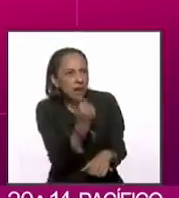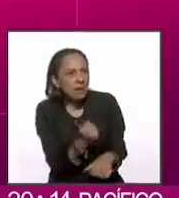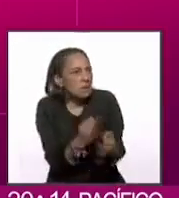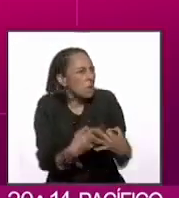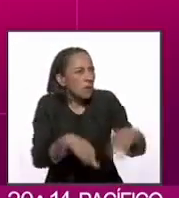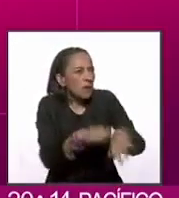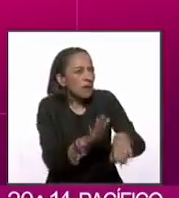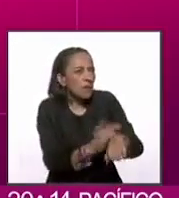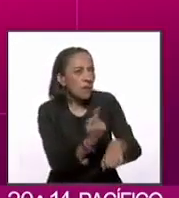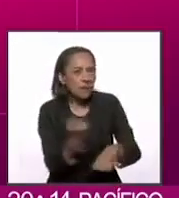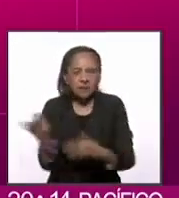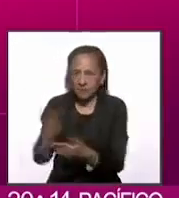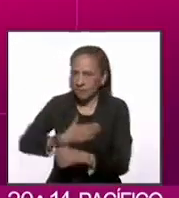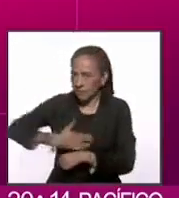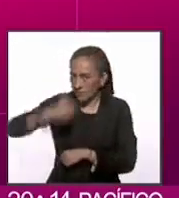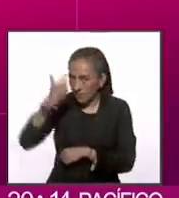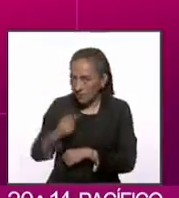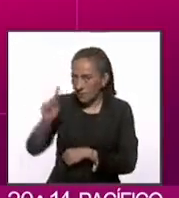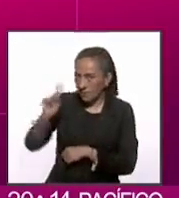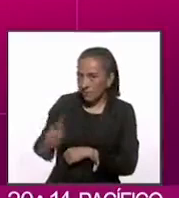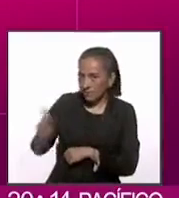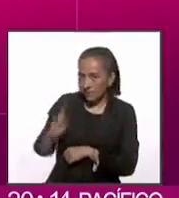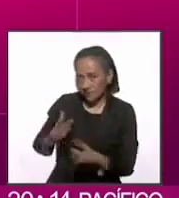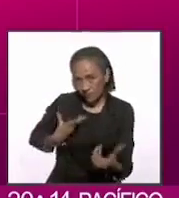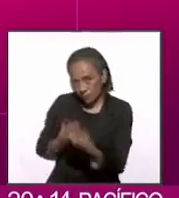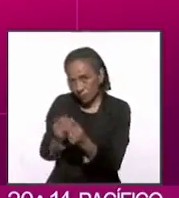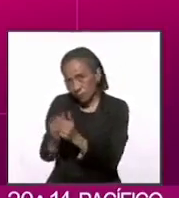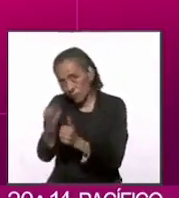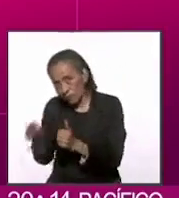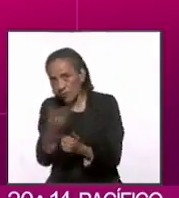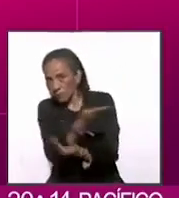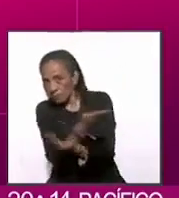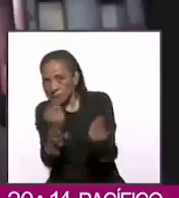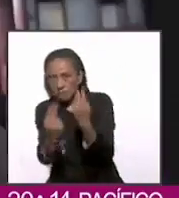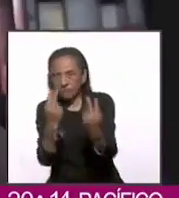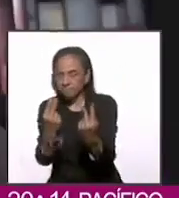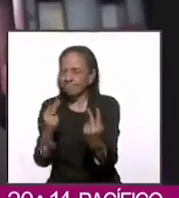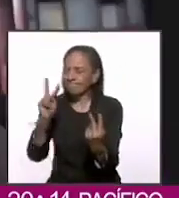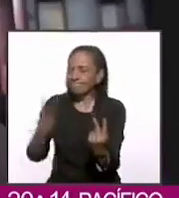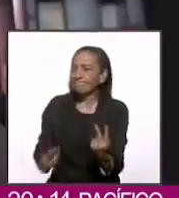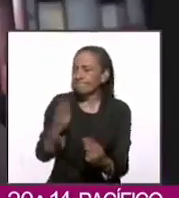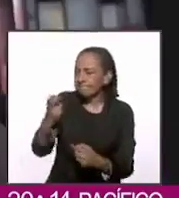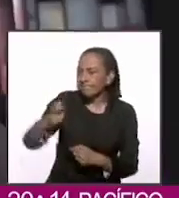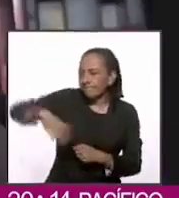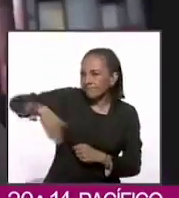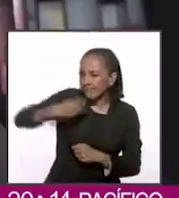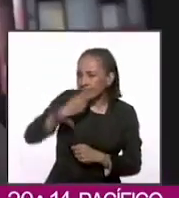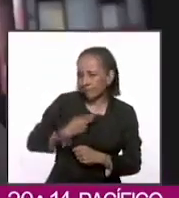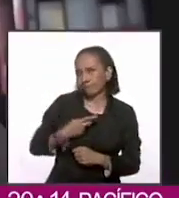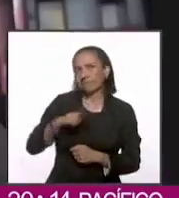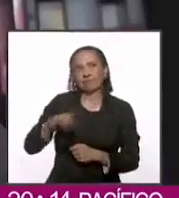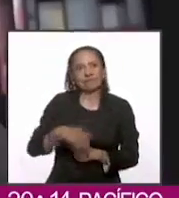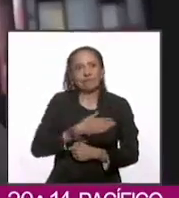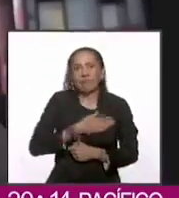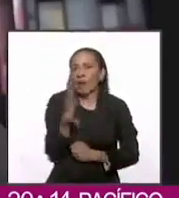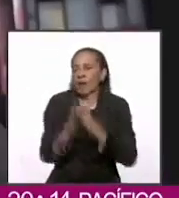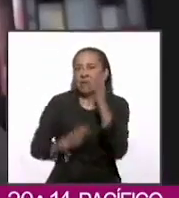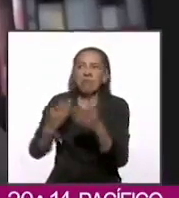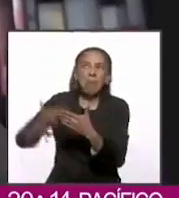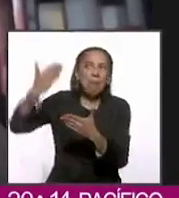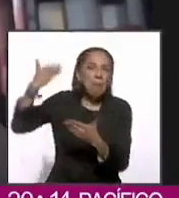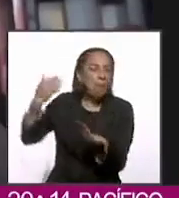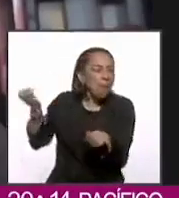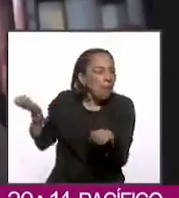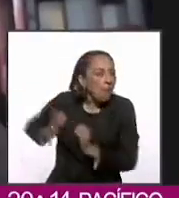Sandra, y qué gusto estar contigo y con tu audiencia. Pues sí, efectivamente son muy buenas noticias que no veíamos pues ya en bastante